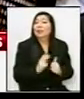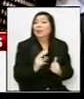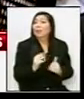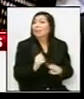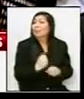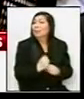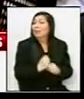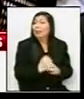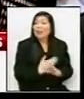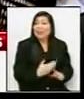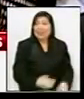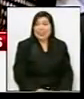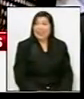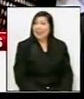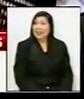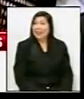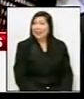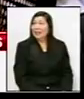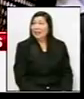en funciones.